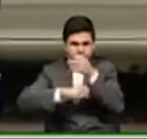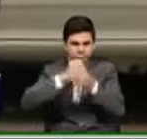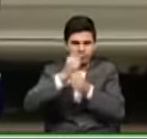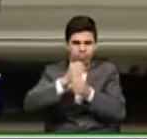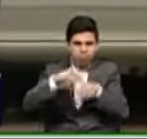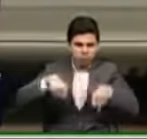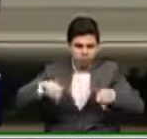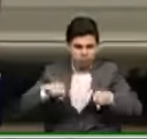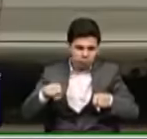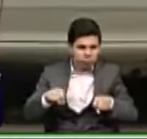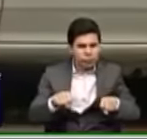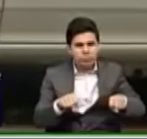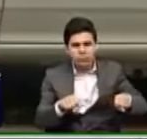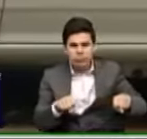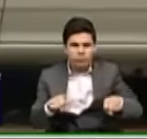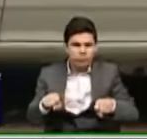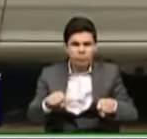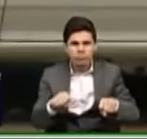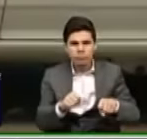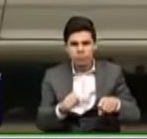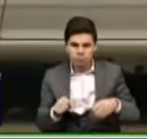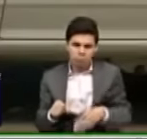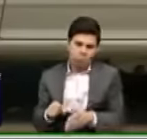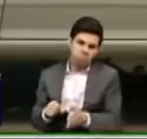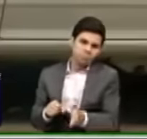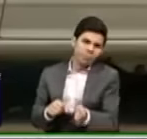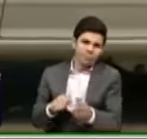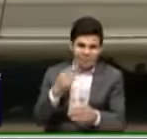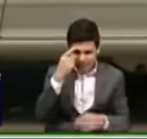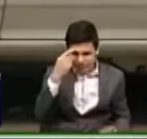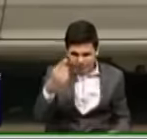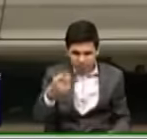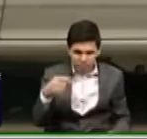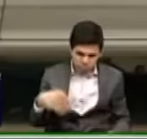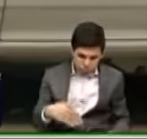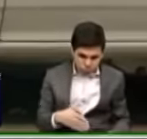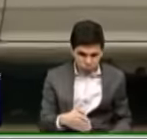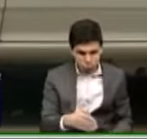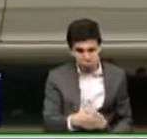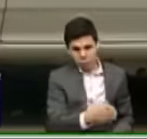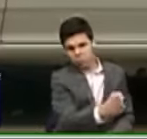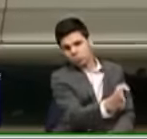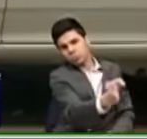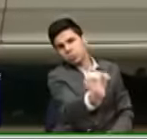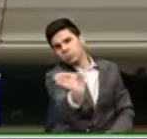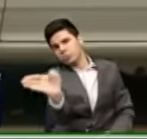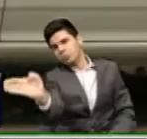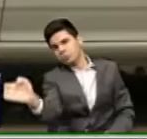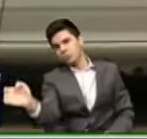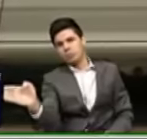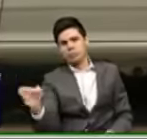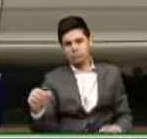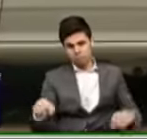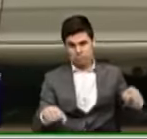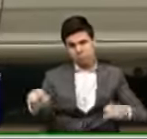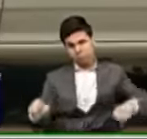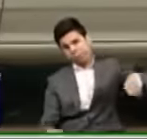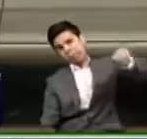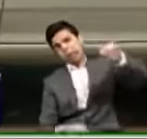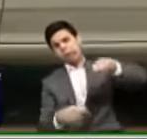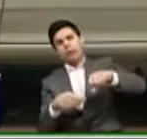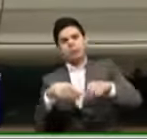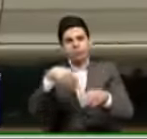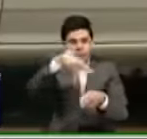el velocípedo, pues falló al tomar esta curva conocida como la curva de la Virgen allí al norte de la ciudad. La mujer que lo acompañaba, es decir, que iba